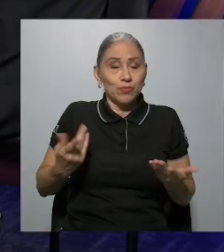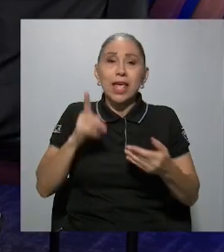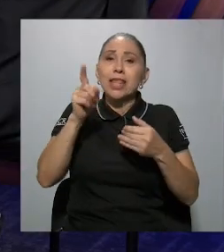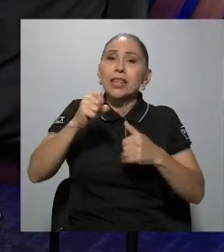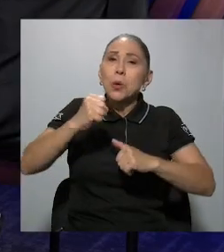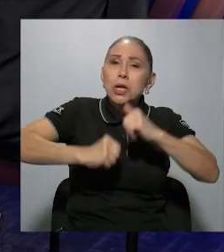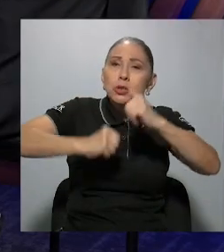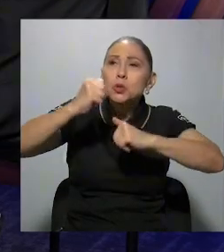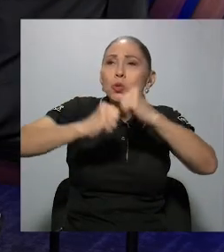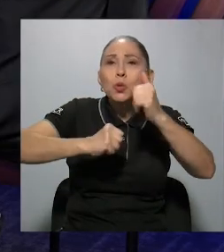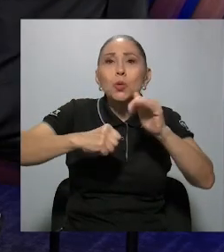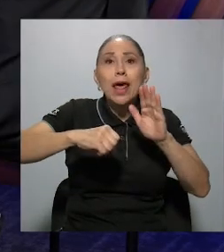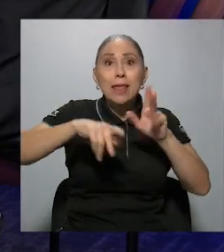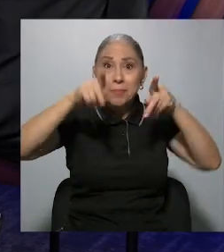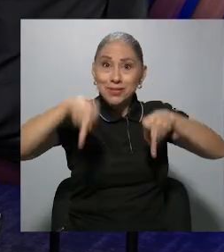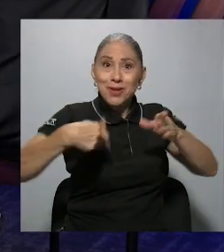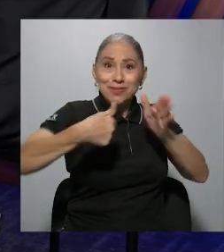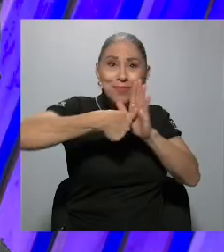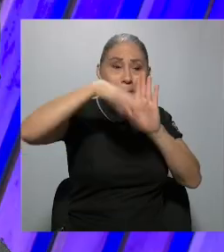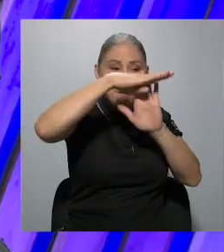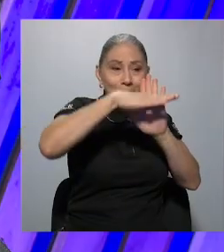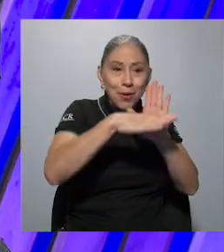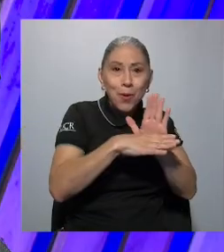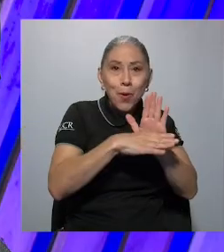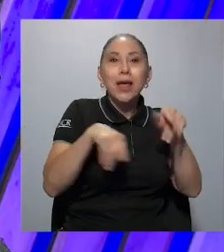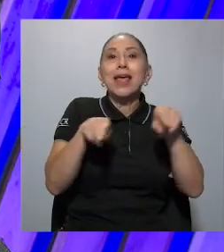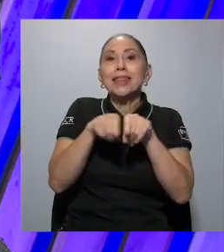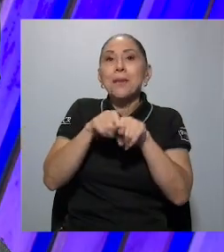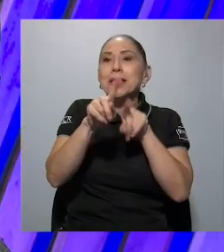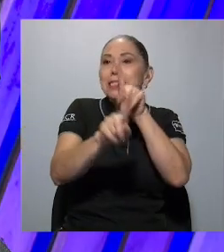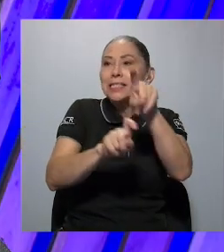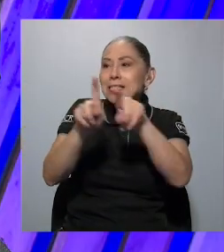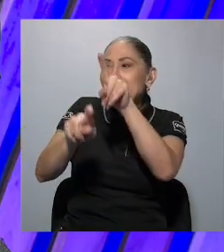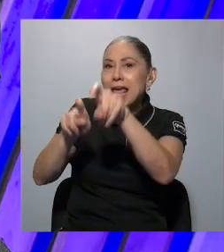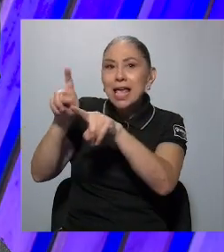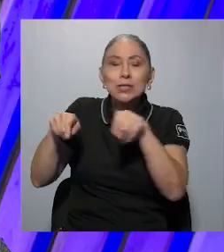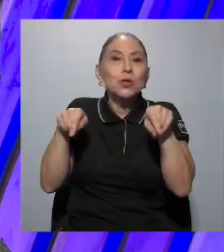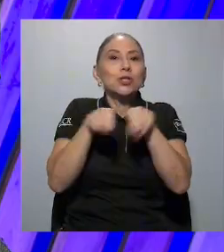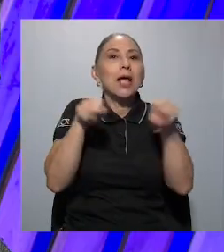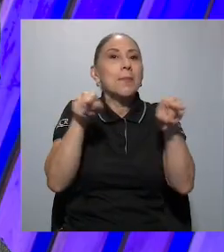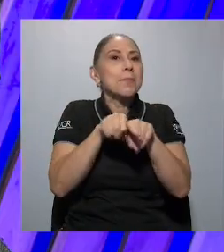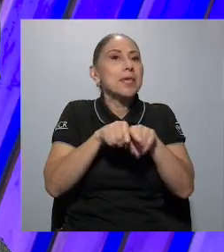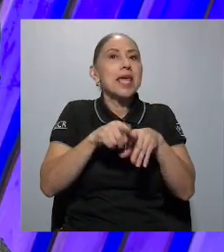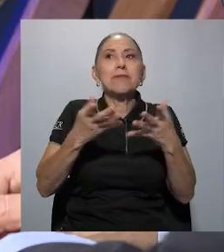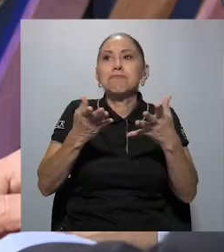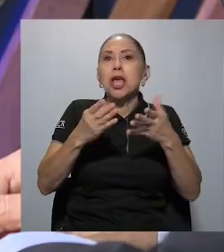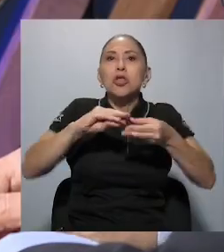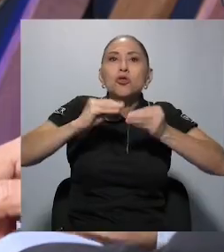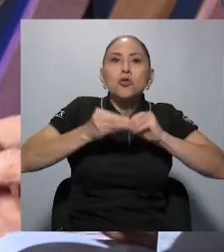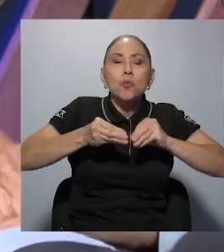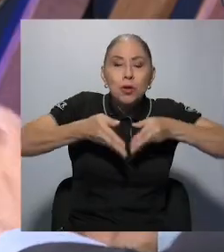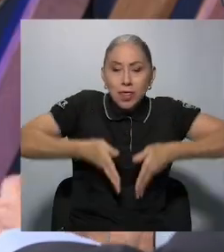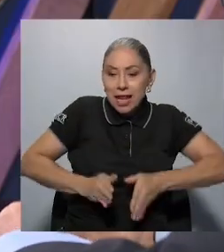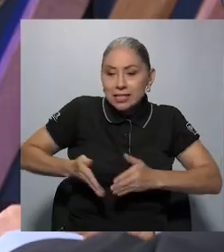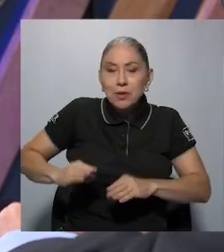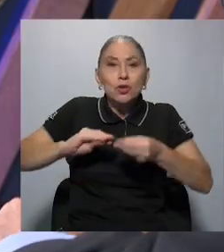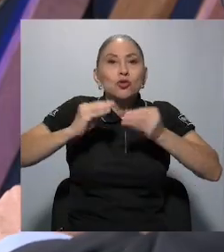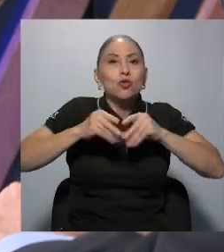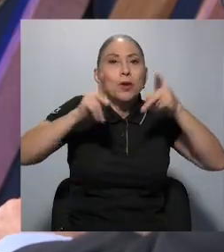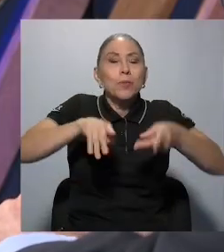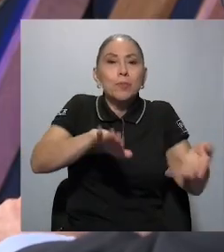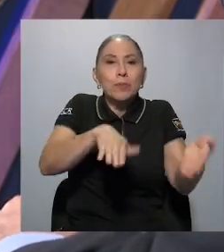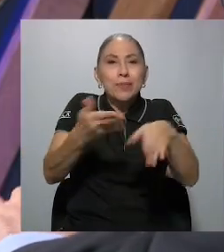tenemos. Sale de una estructura del padrón, sale de una estructura del censo, sale de estructura de los nacimientos,